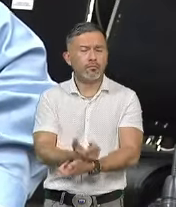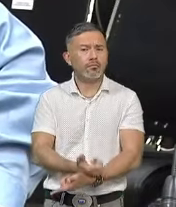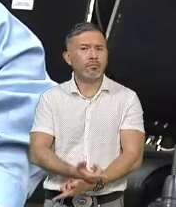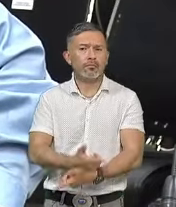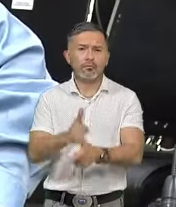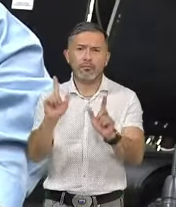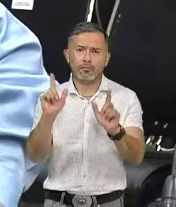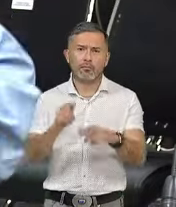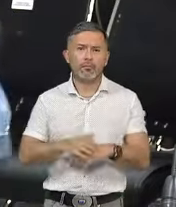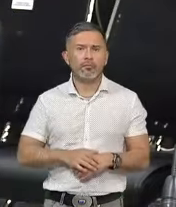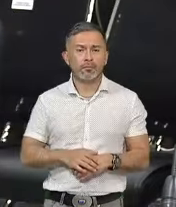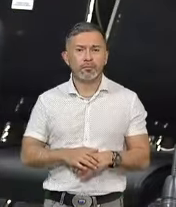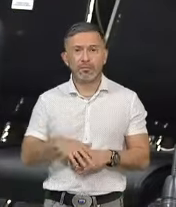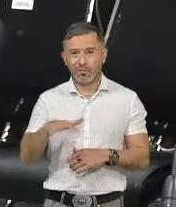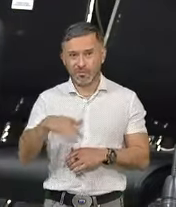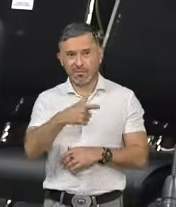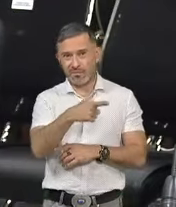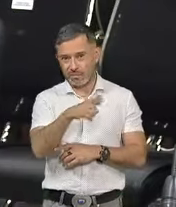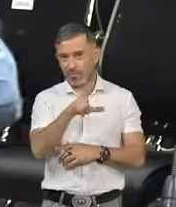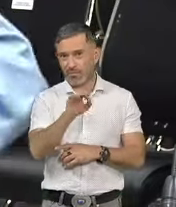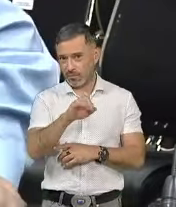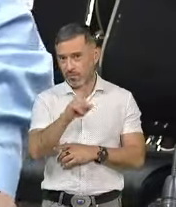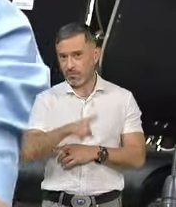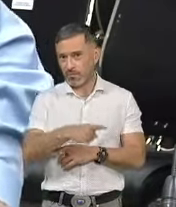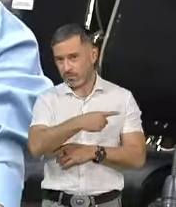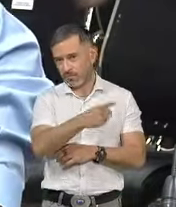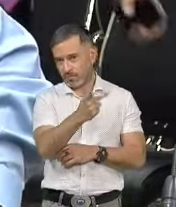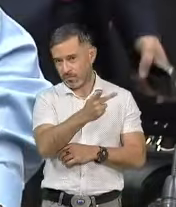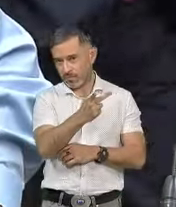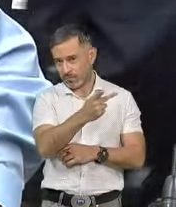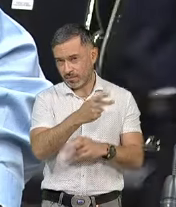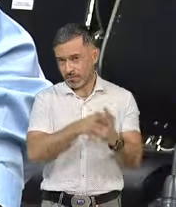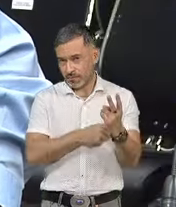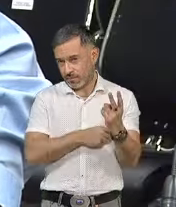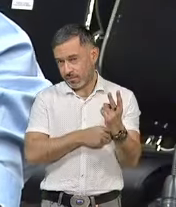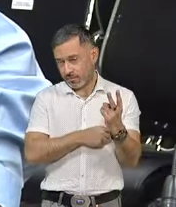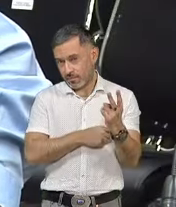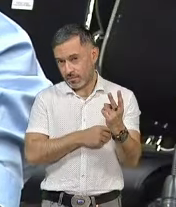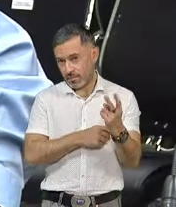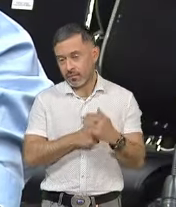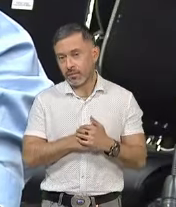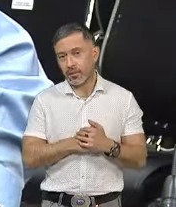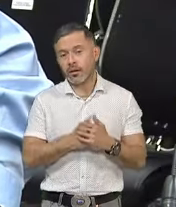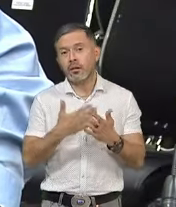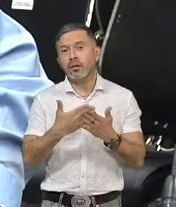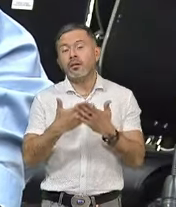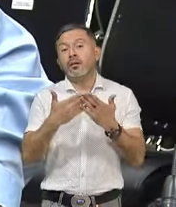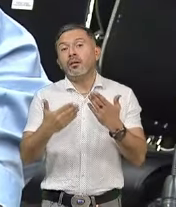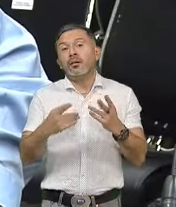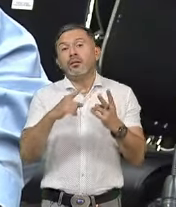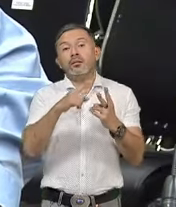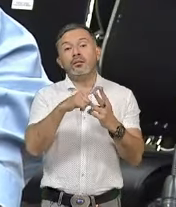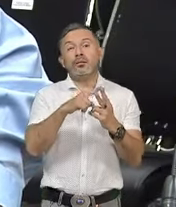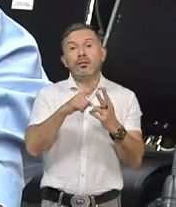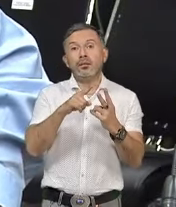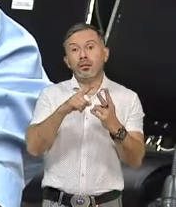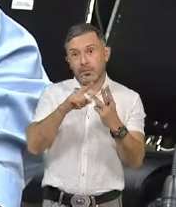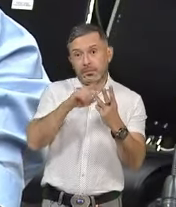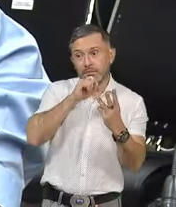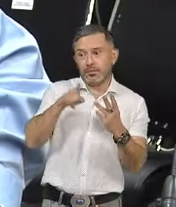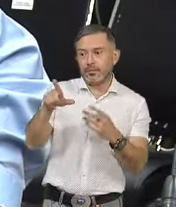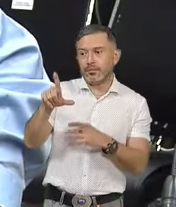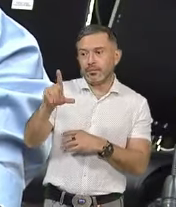este juego de los López porque ahora critican a López San